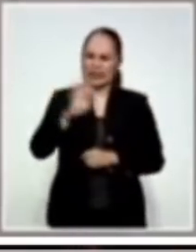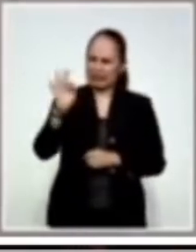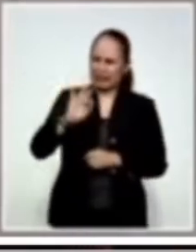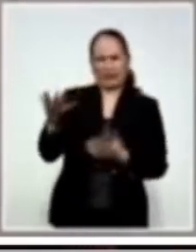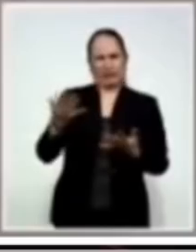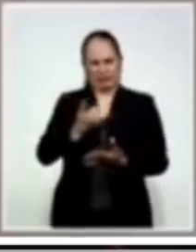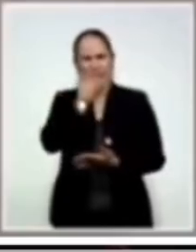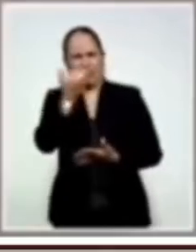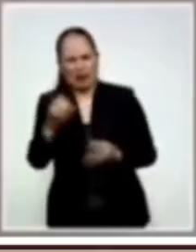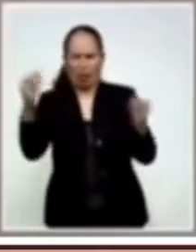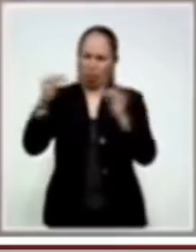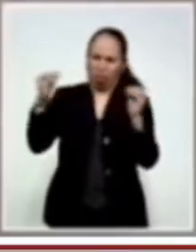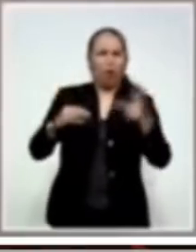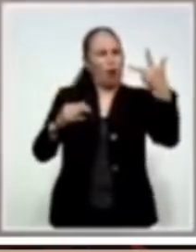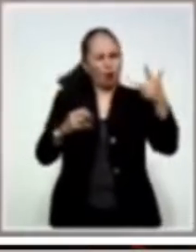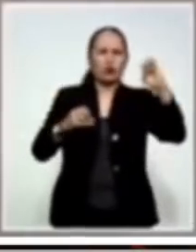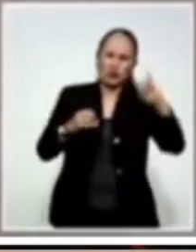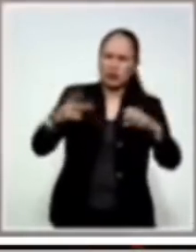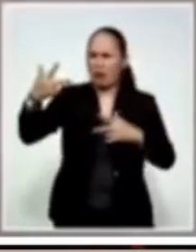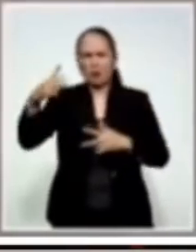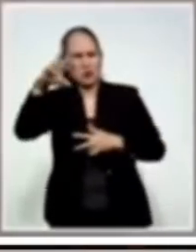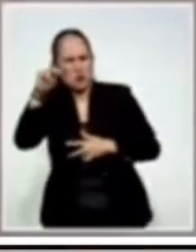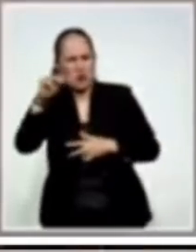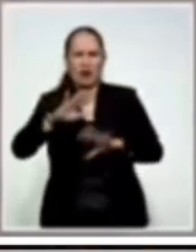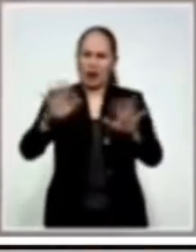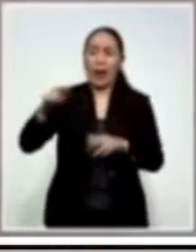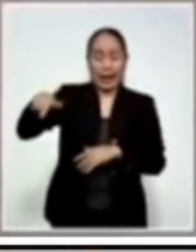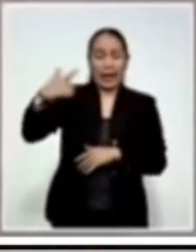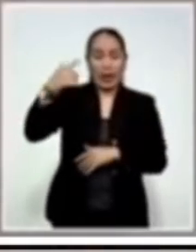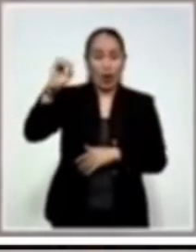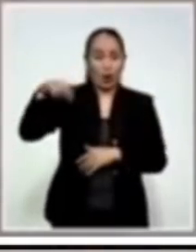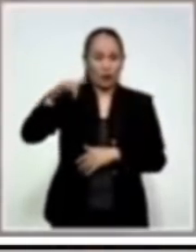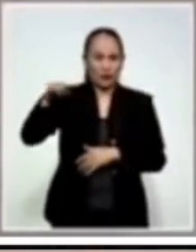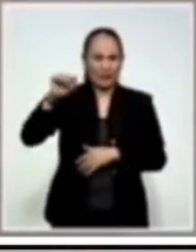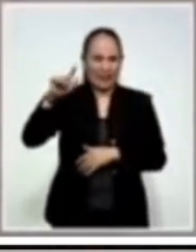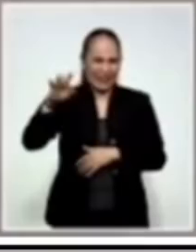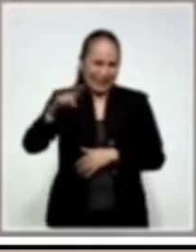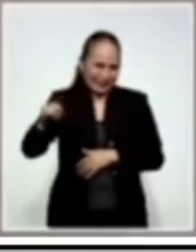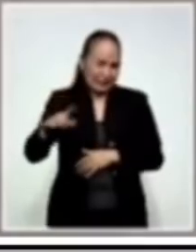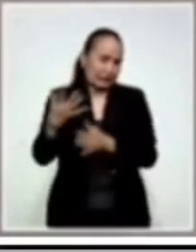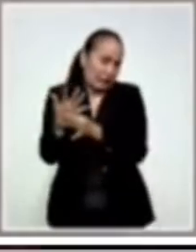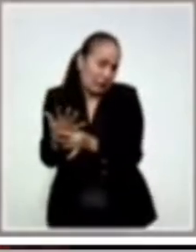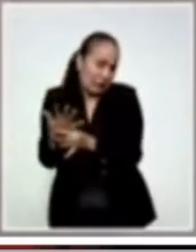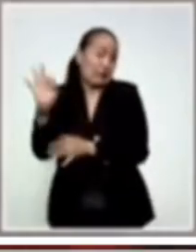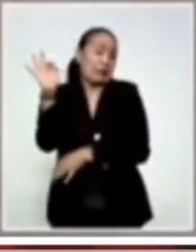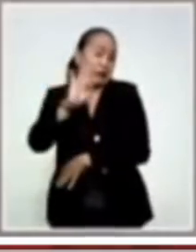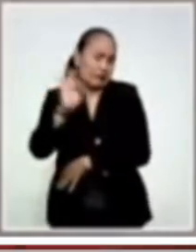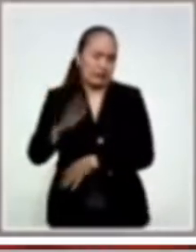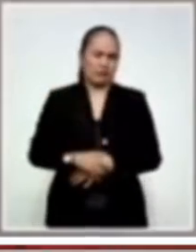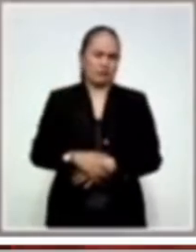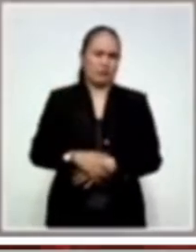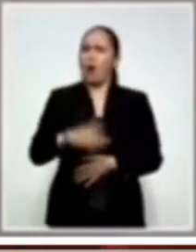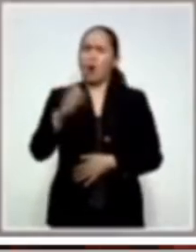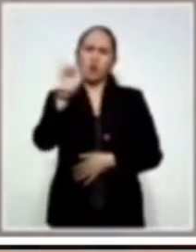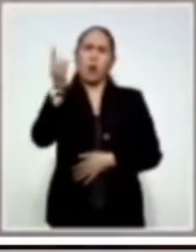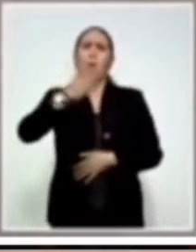son 8. Y ahí pudo el ministro González Alcántara aclarar, si fuera el caso, que su voto había sido